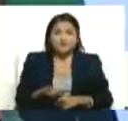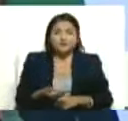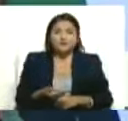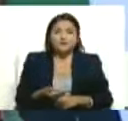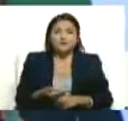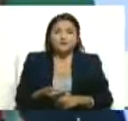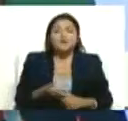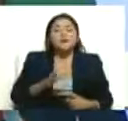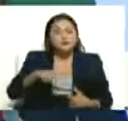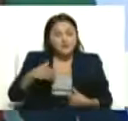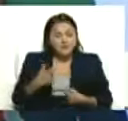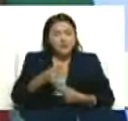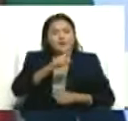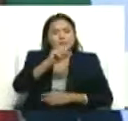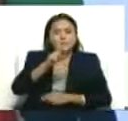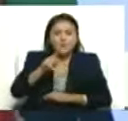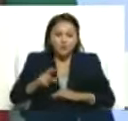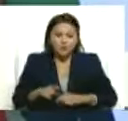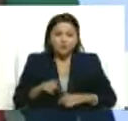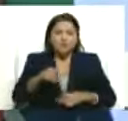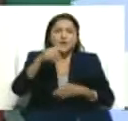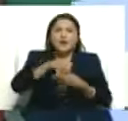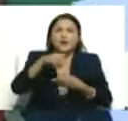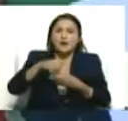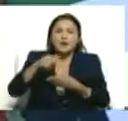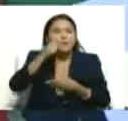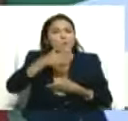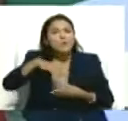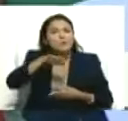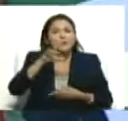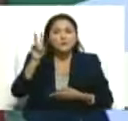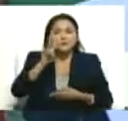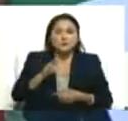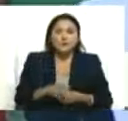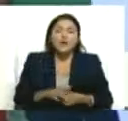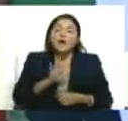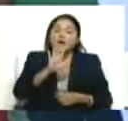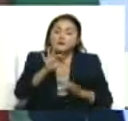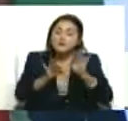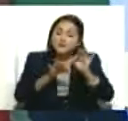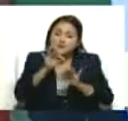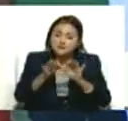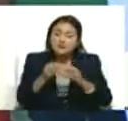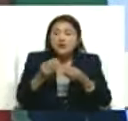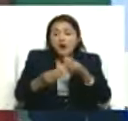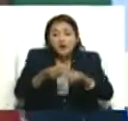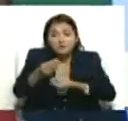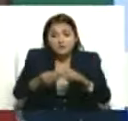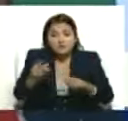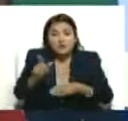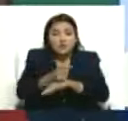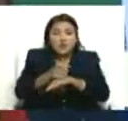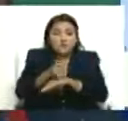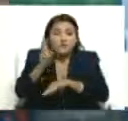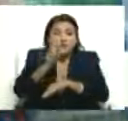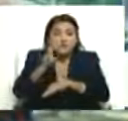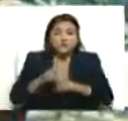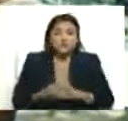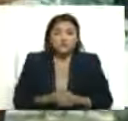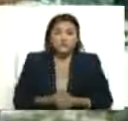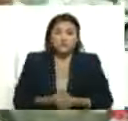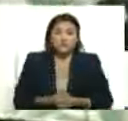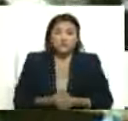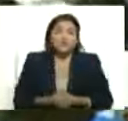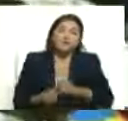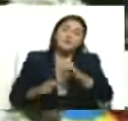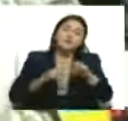podrán ser consultados al pueblo. Es lo que está haciendo el gobierno revolucionario, lo que está haciendo el Estado venezolano consultándole